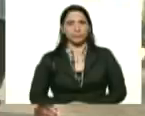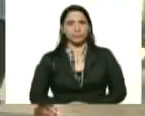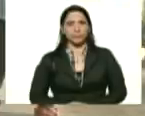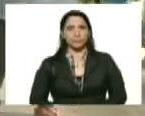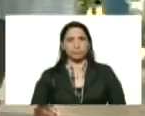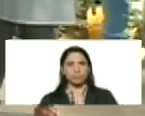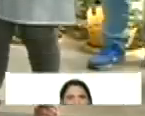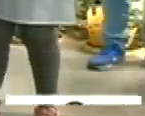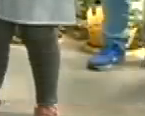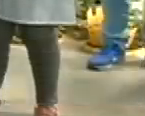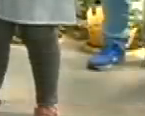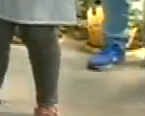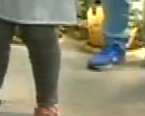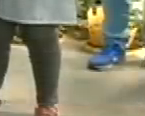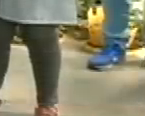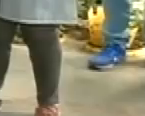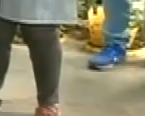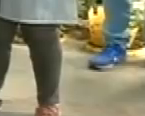Gracias.